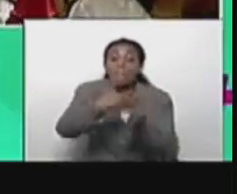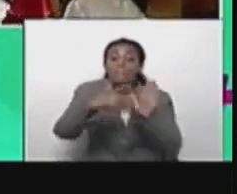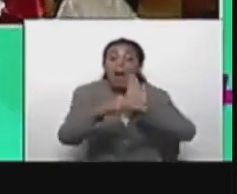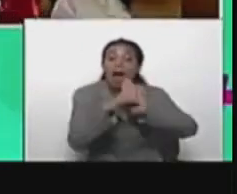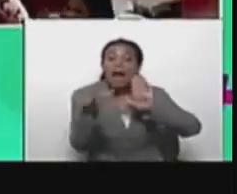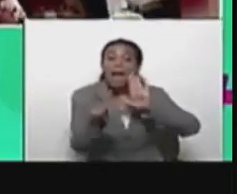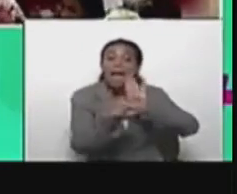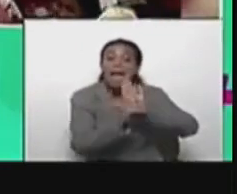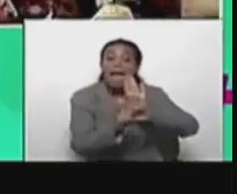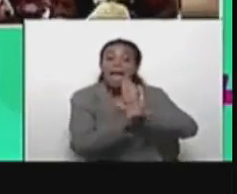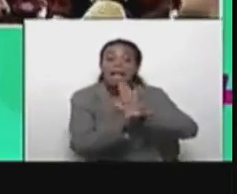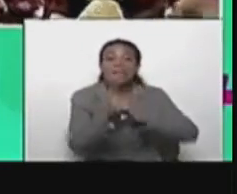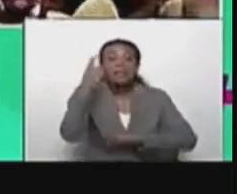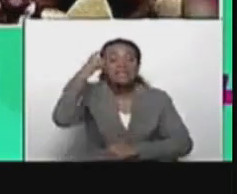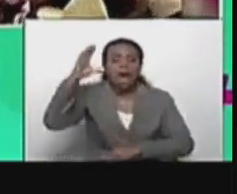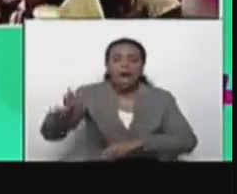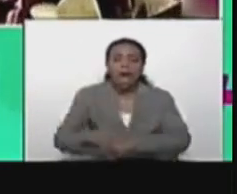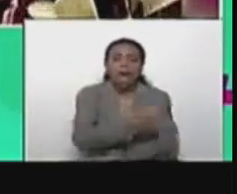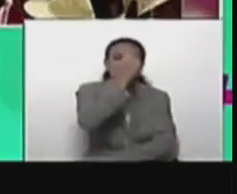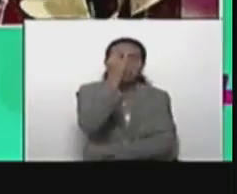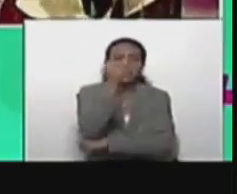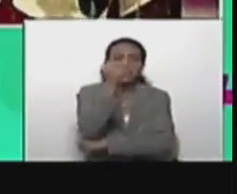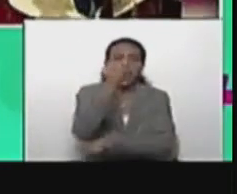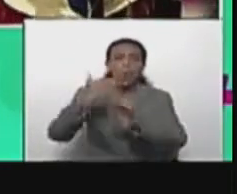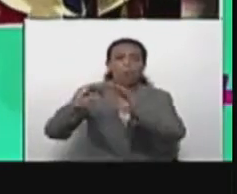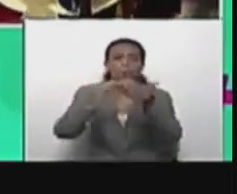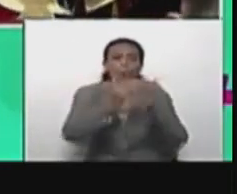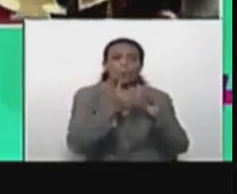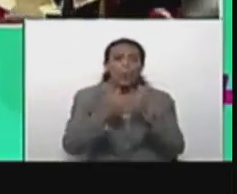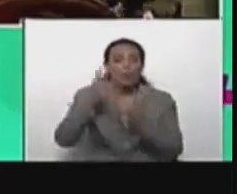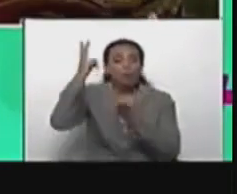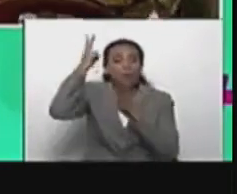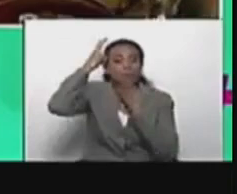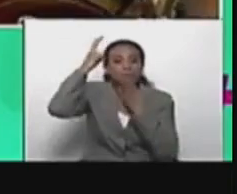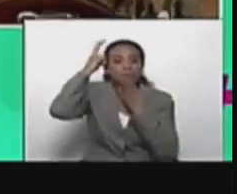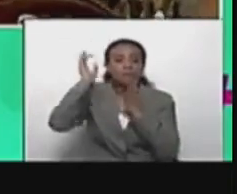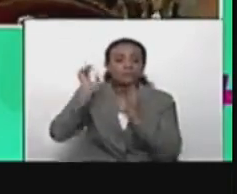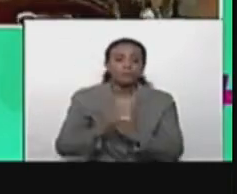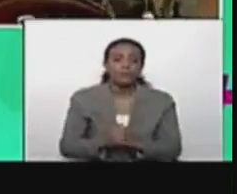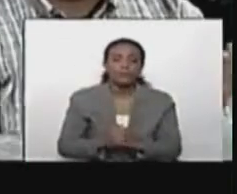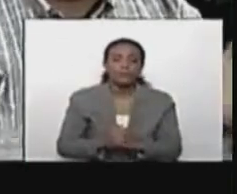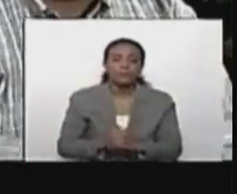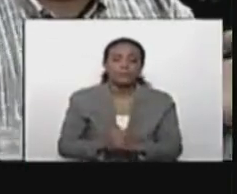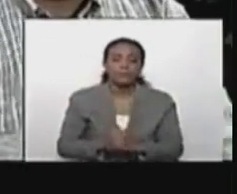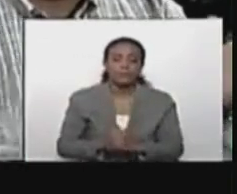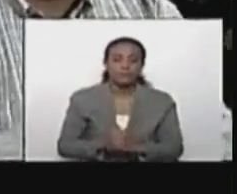Día de la Resistencia de los pueblos indígenas, dijo Chávez.